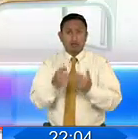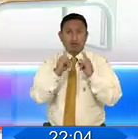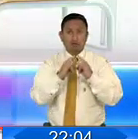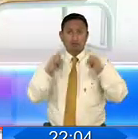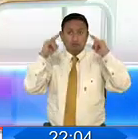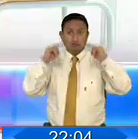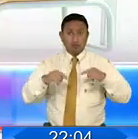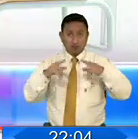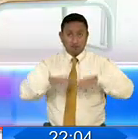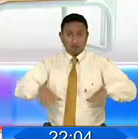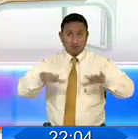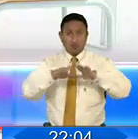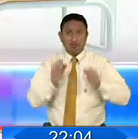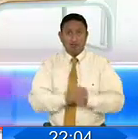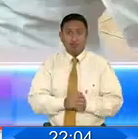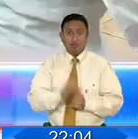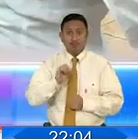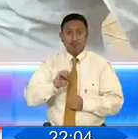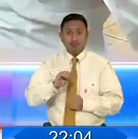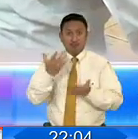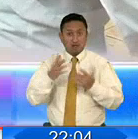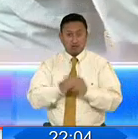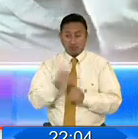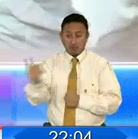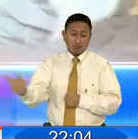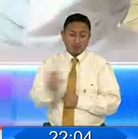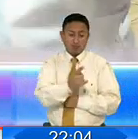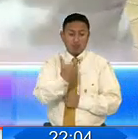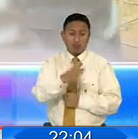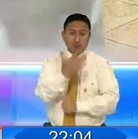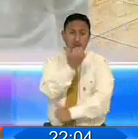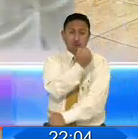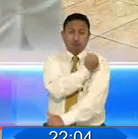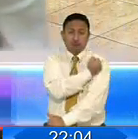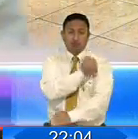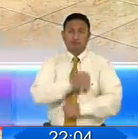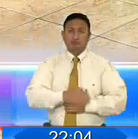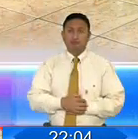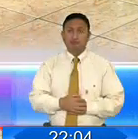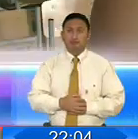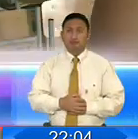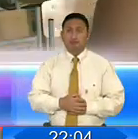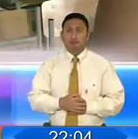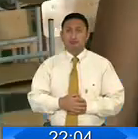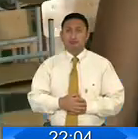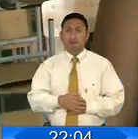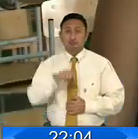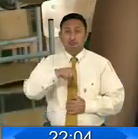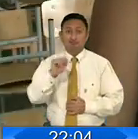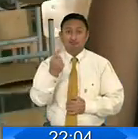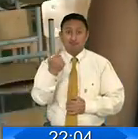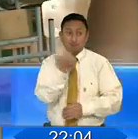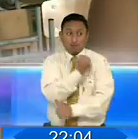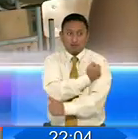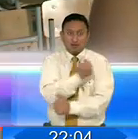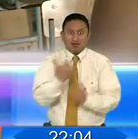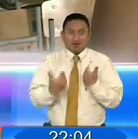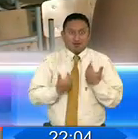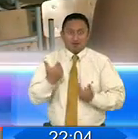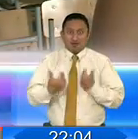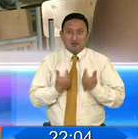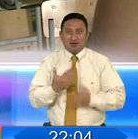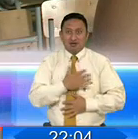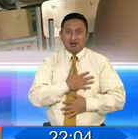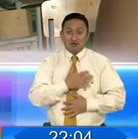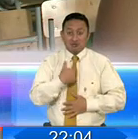instalada en un punto de vacunación y finalmente le llamaron para recibir su primera dosis. Ya recibí la vacuna, estoy feliz y siento